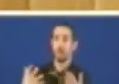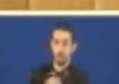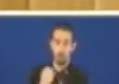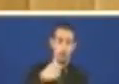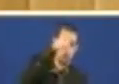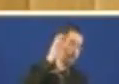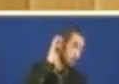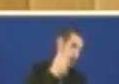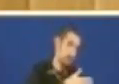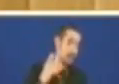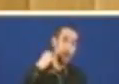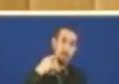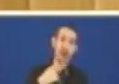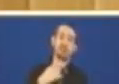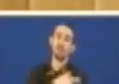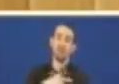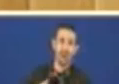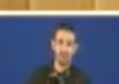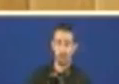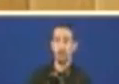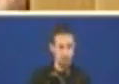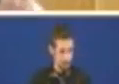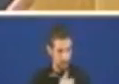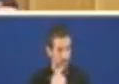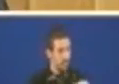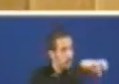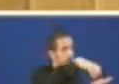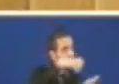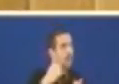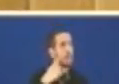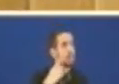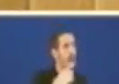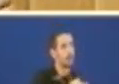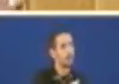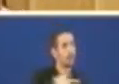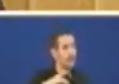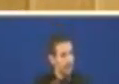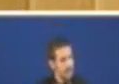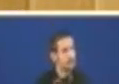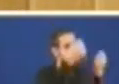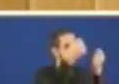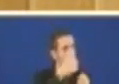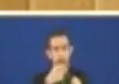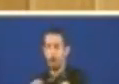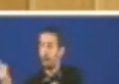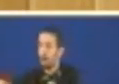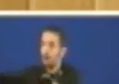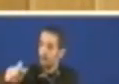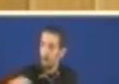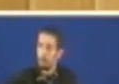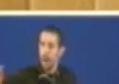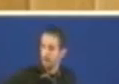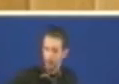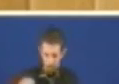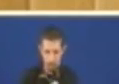caixas. Que se trata de salvar os bancos e as caixas a costa dos cidadáns, a costa dos clientes das entidades. Nos pensamos